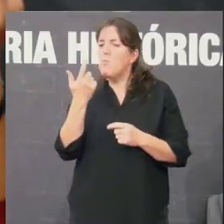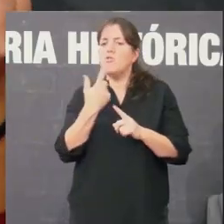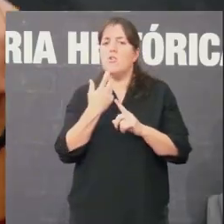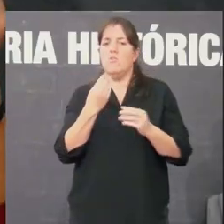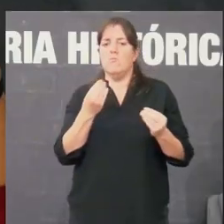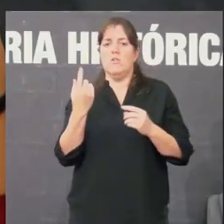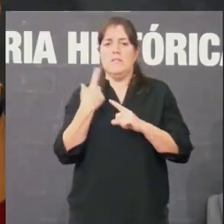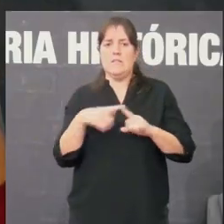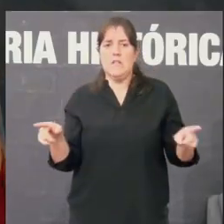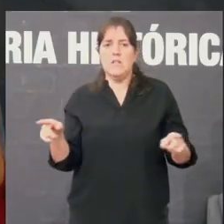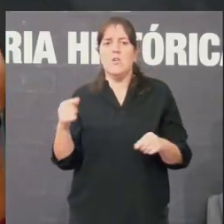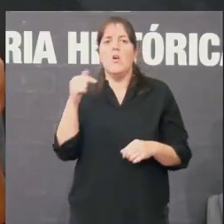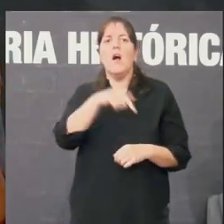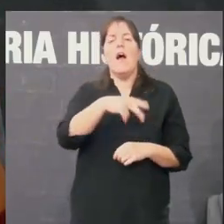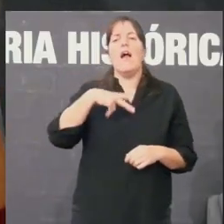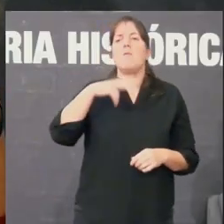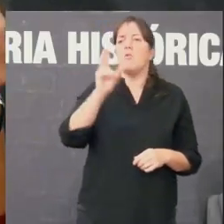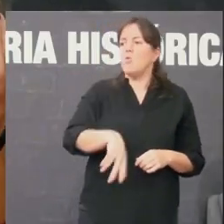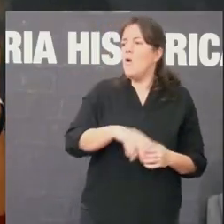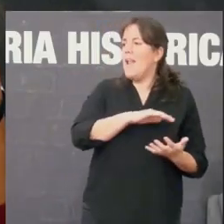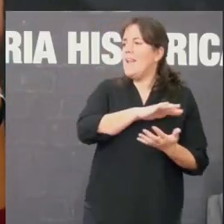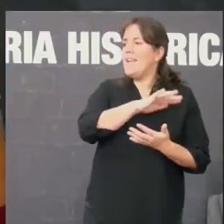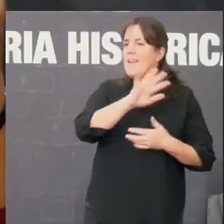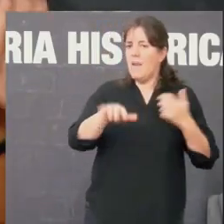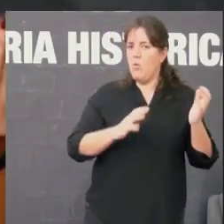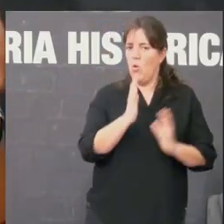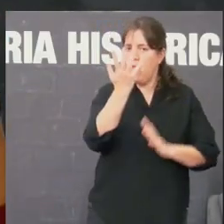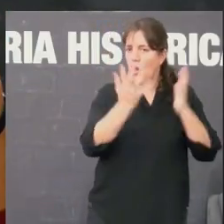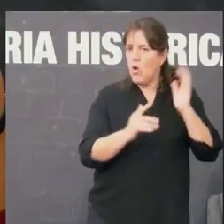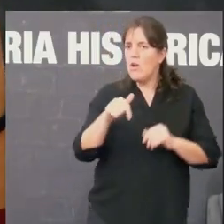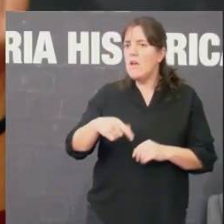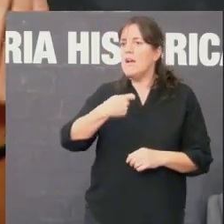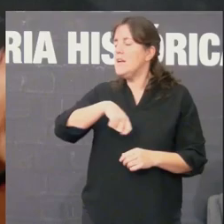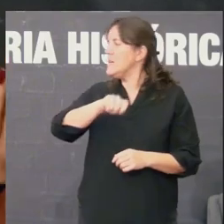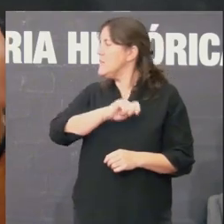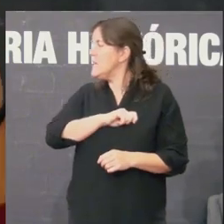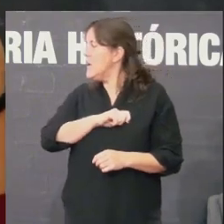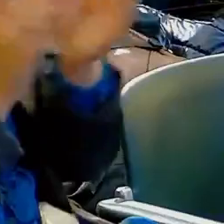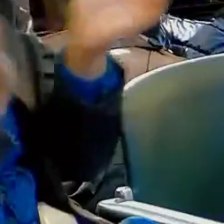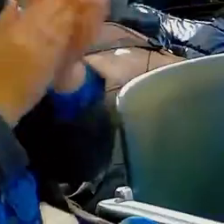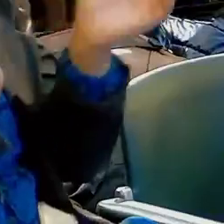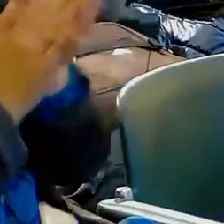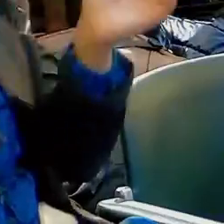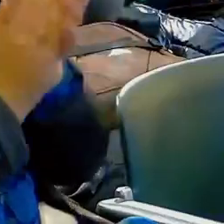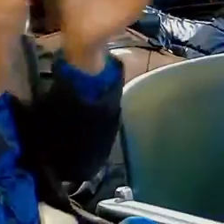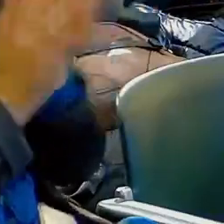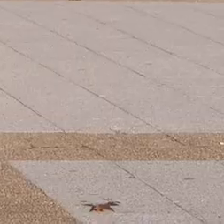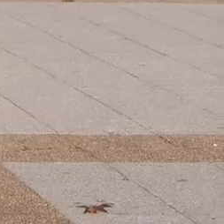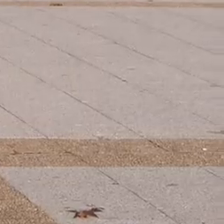En Portugal, una revolución y, no caso español, una transición.